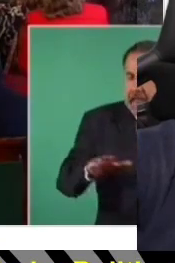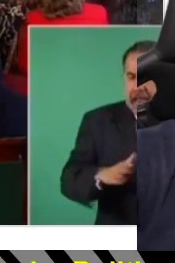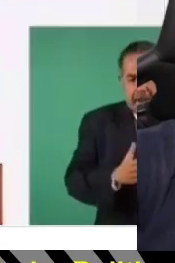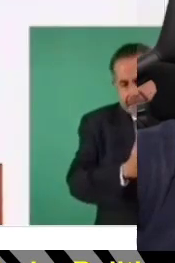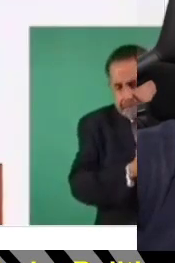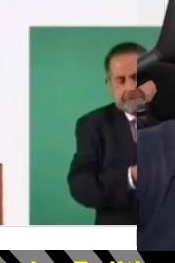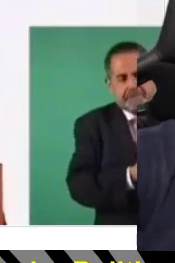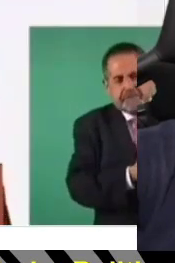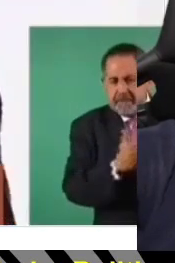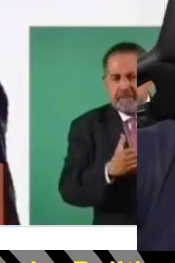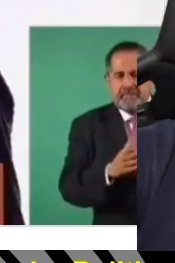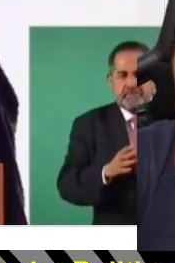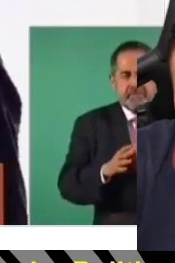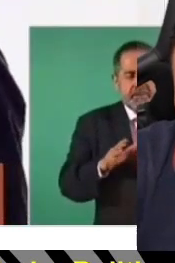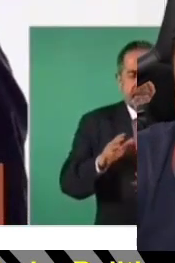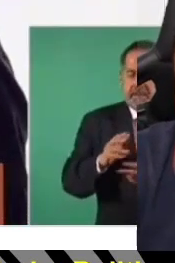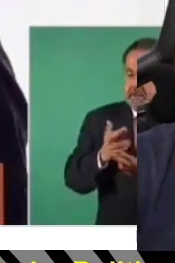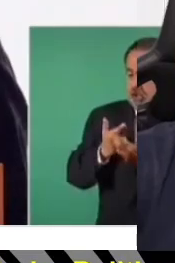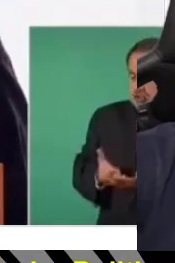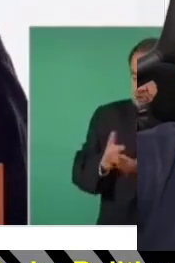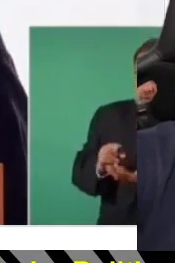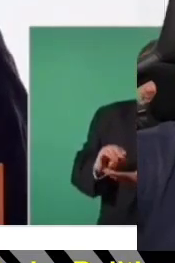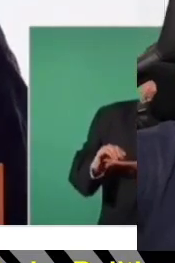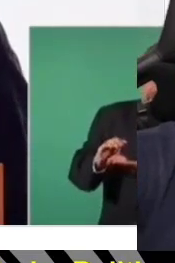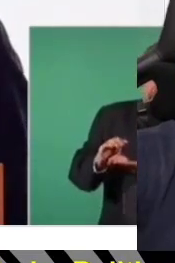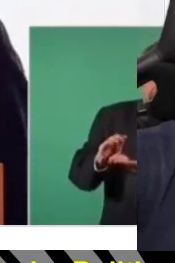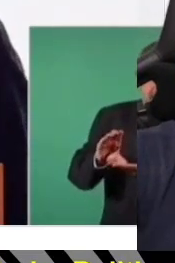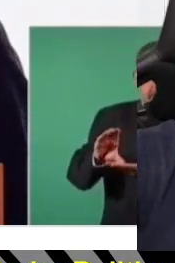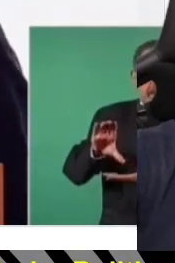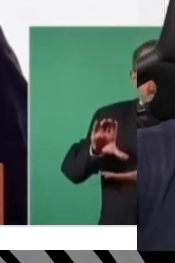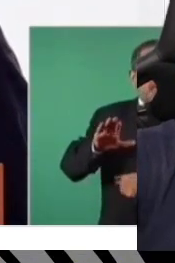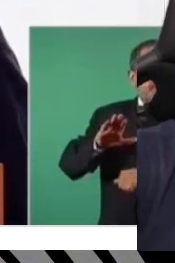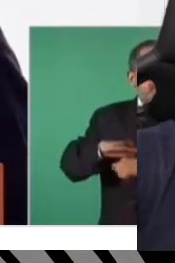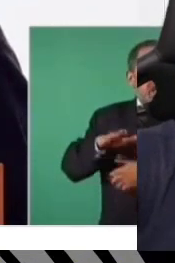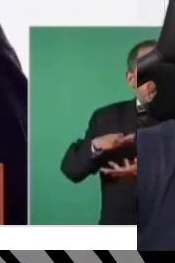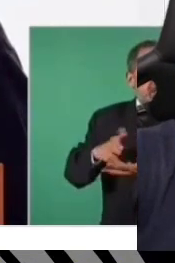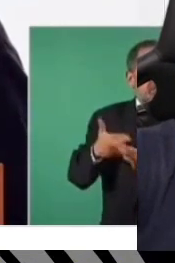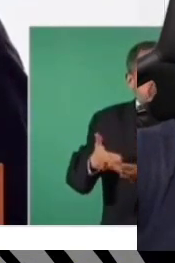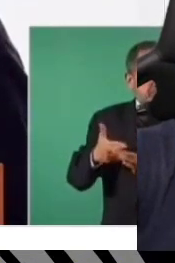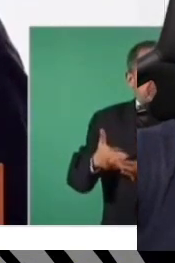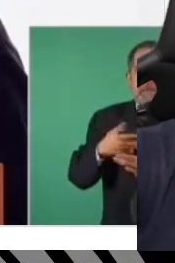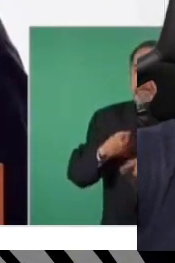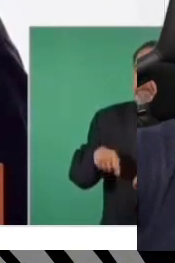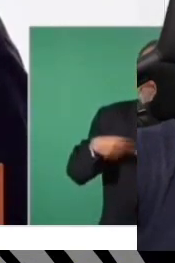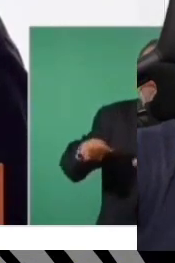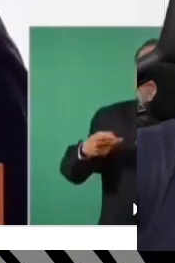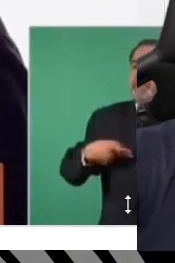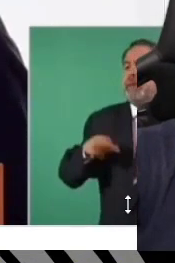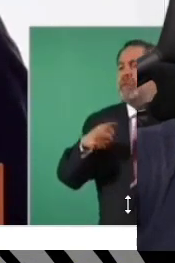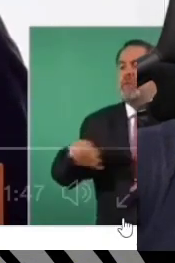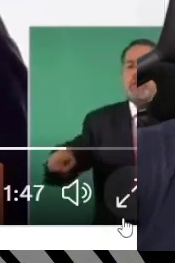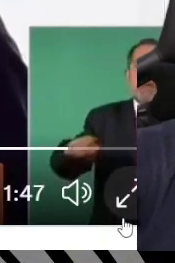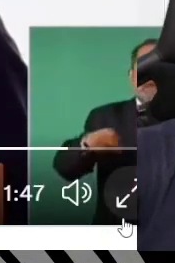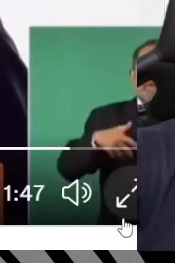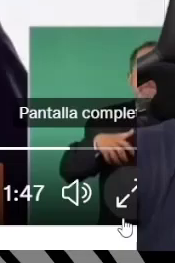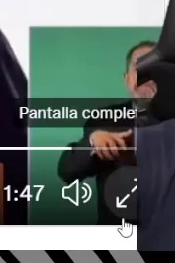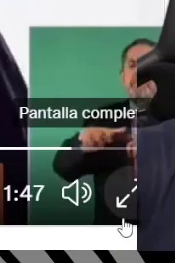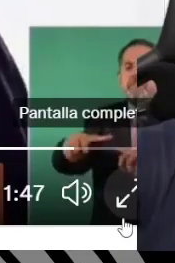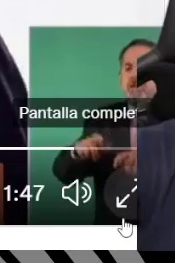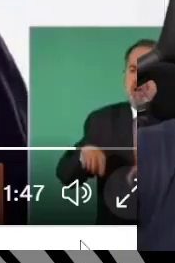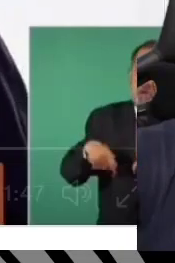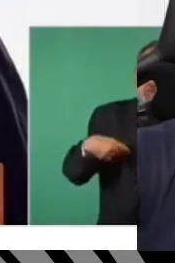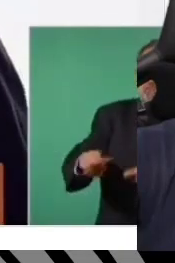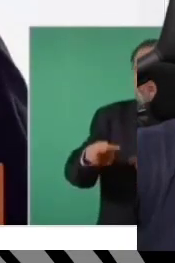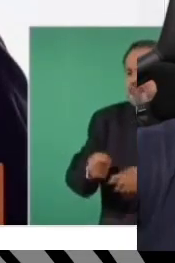nos han permitido liberar más presupuesto en beneficio del pueblo. Con esta fórmula de combatir